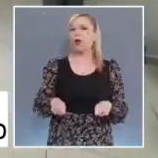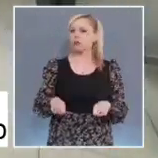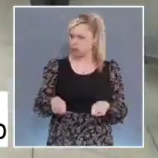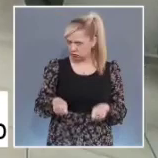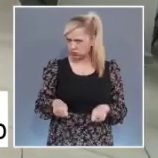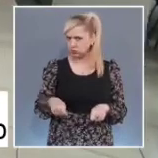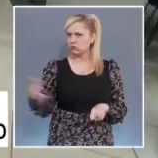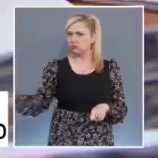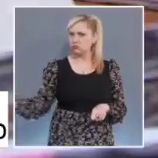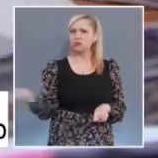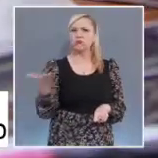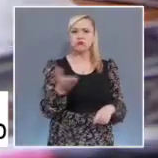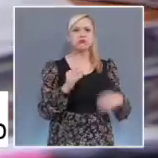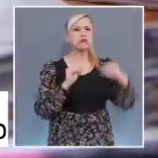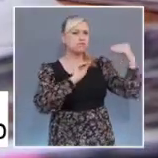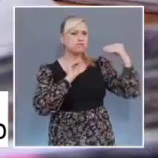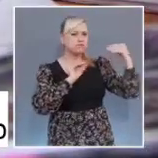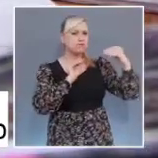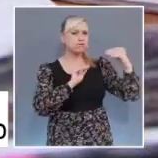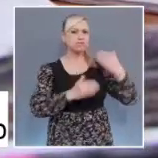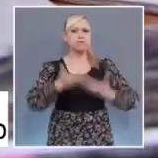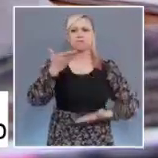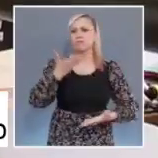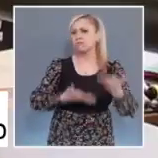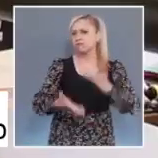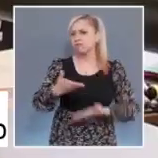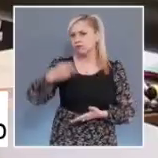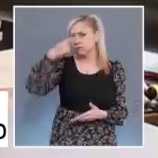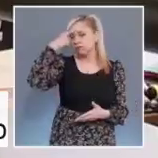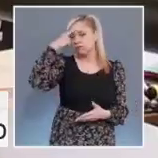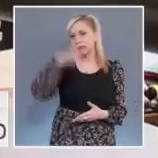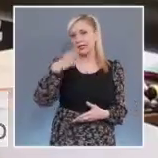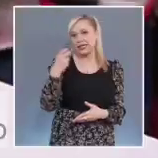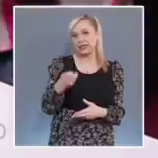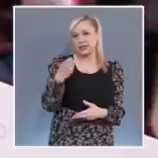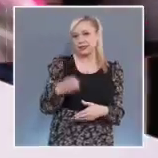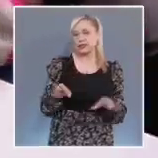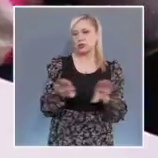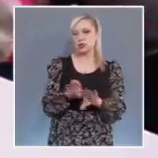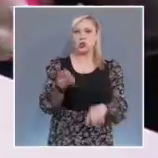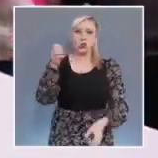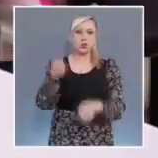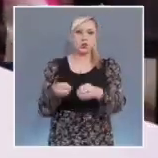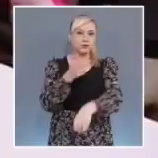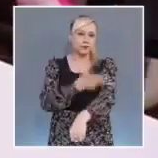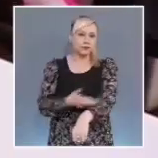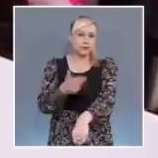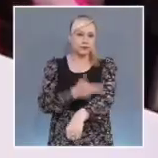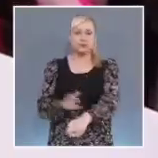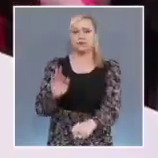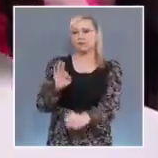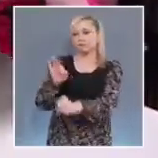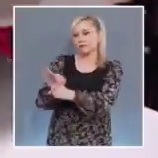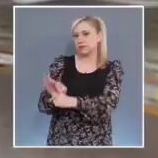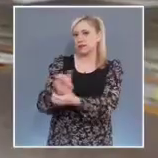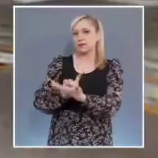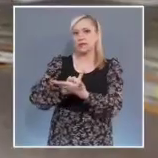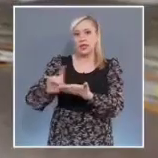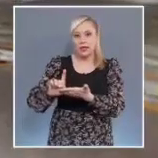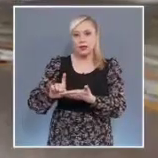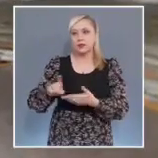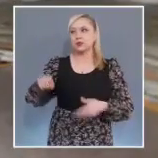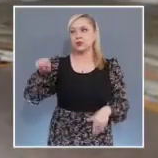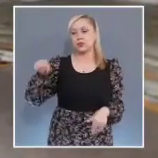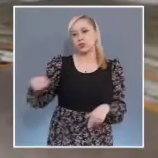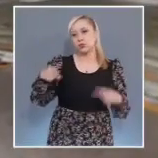interponer los recursos que procedan durante la substanciación del juicio para defender los derechos e intereses de la parte